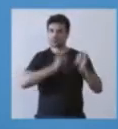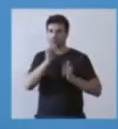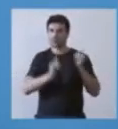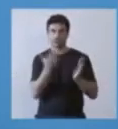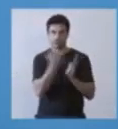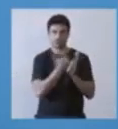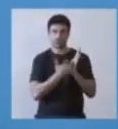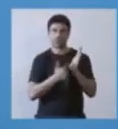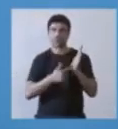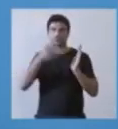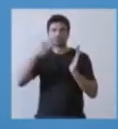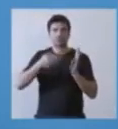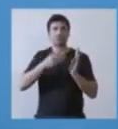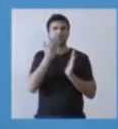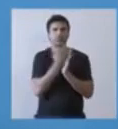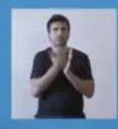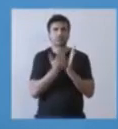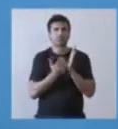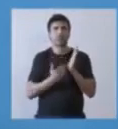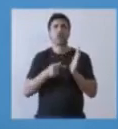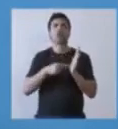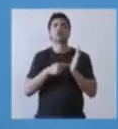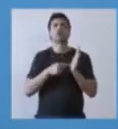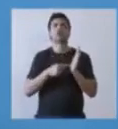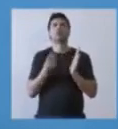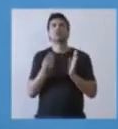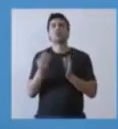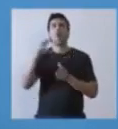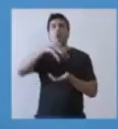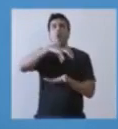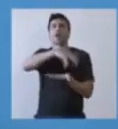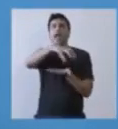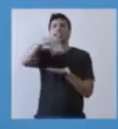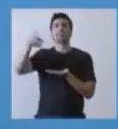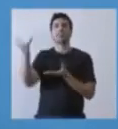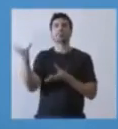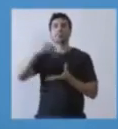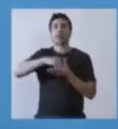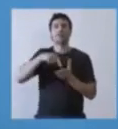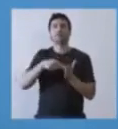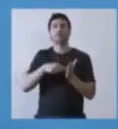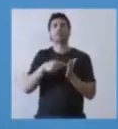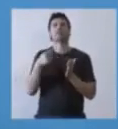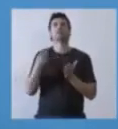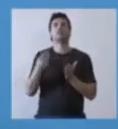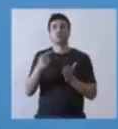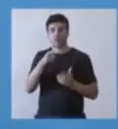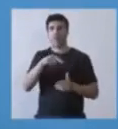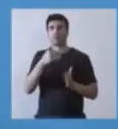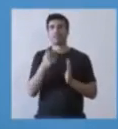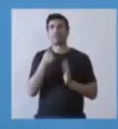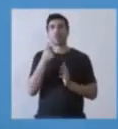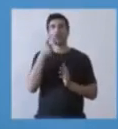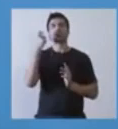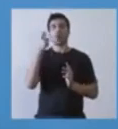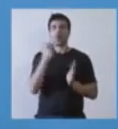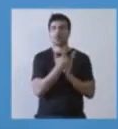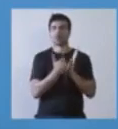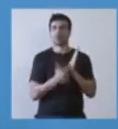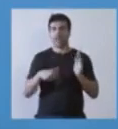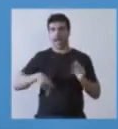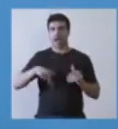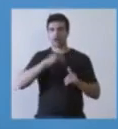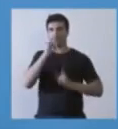notas correspondientes de cada uno de los organismos que intervienen para que se hagan efectivas estas medidas que estamos anunciando en este momento